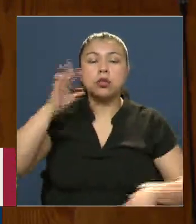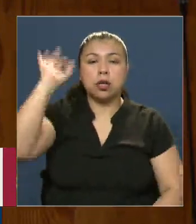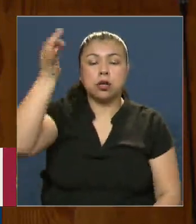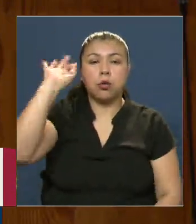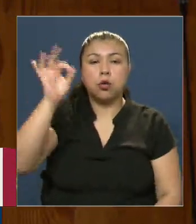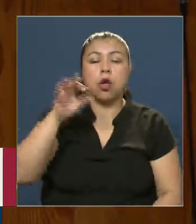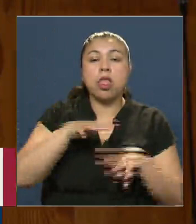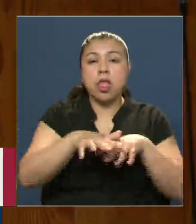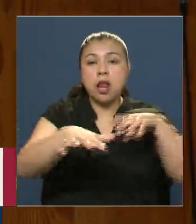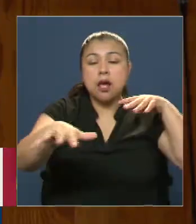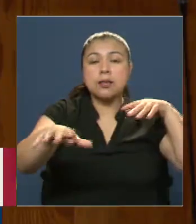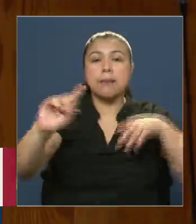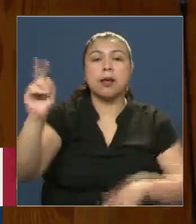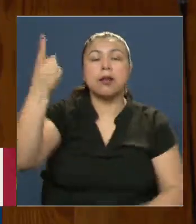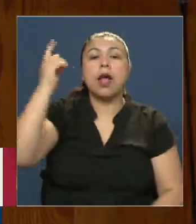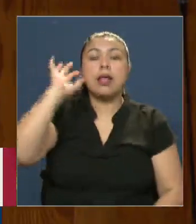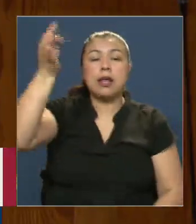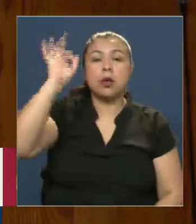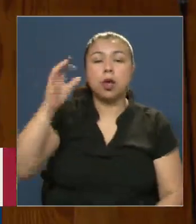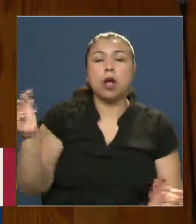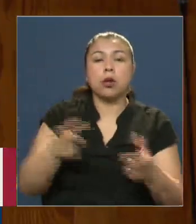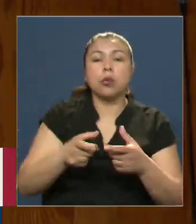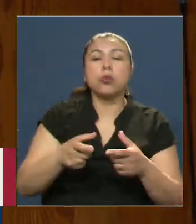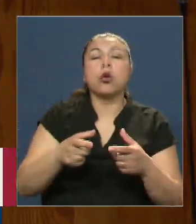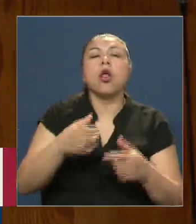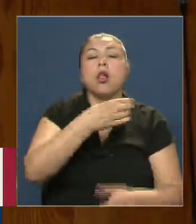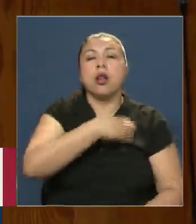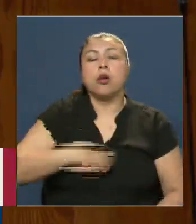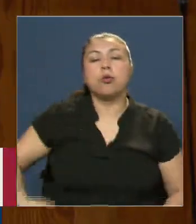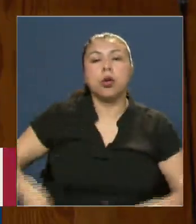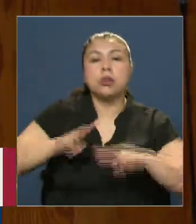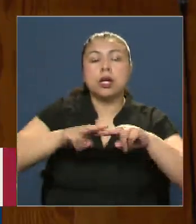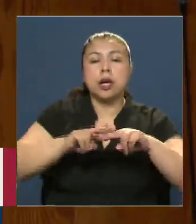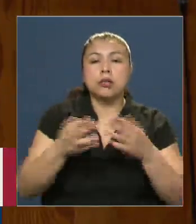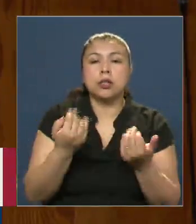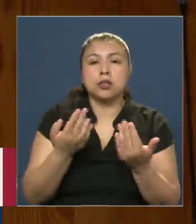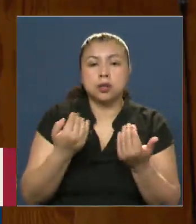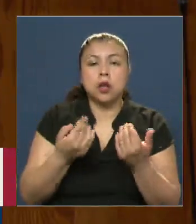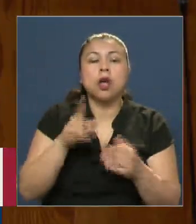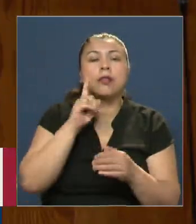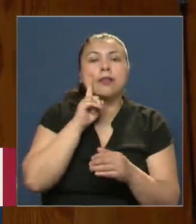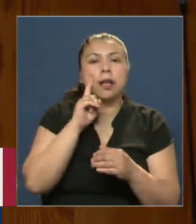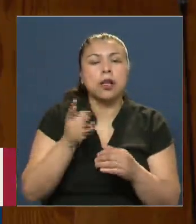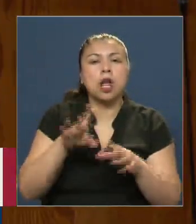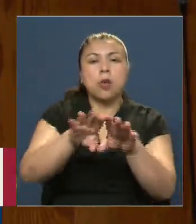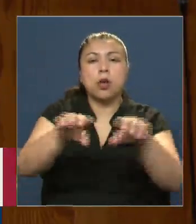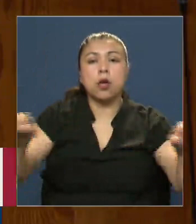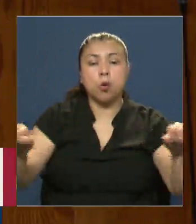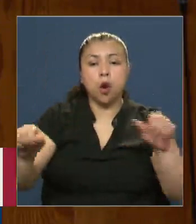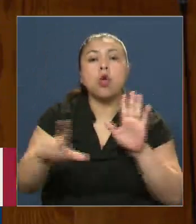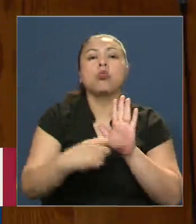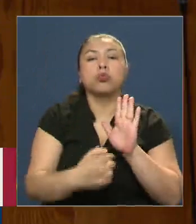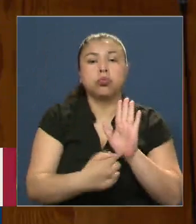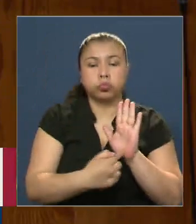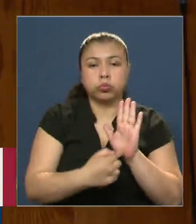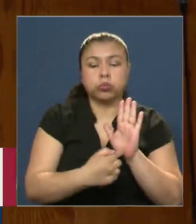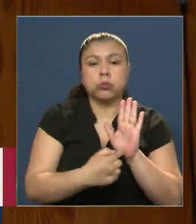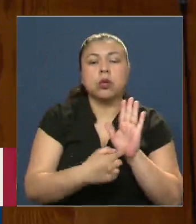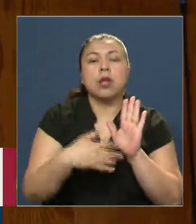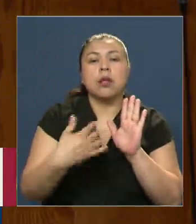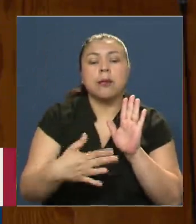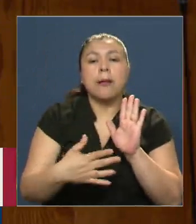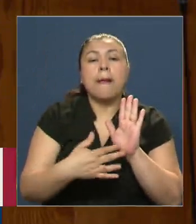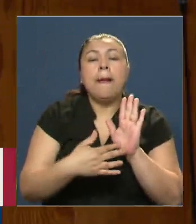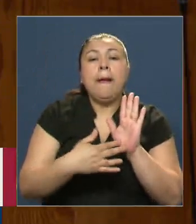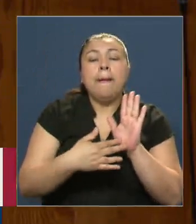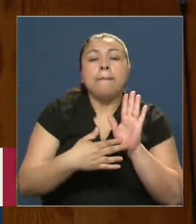de su Asamblea General y de la reunión del Comité Ejecutivo, se hace necesario contar con el acuerdo jurídicamente vinculante entre